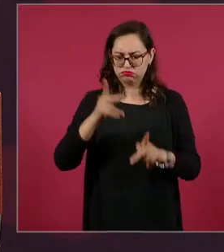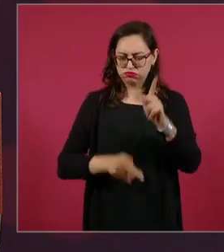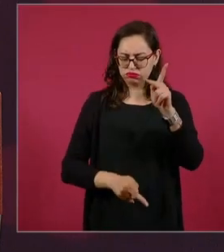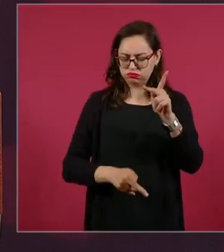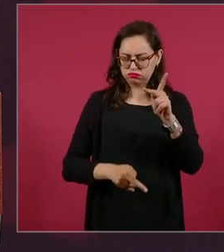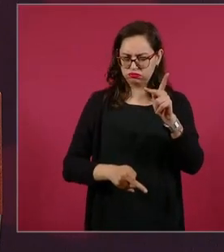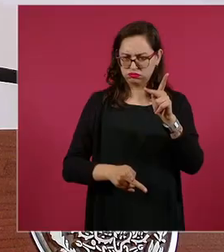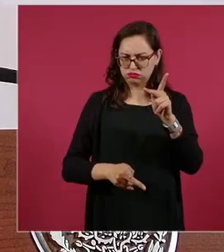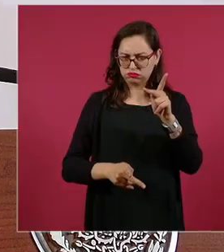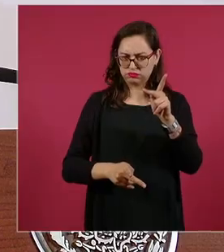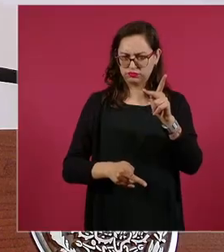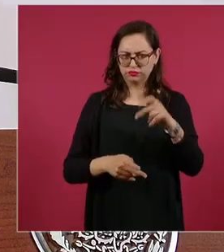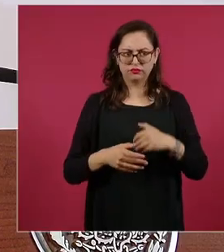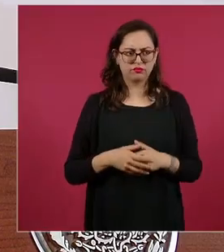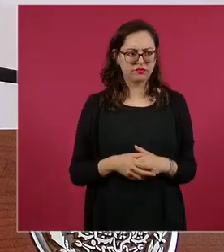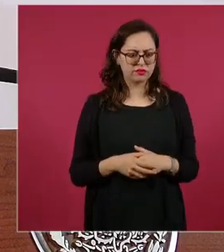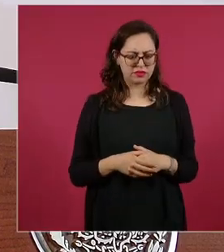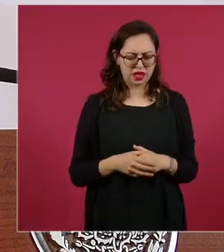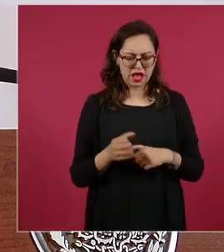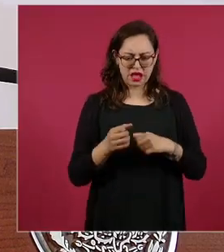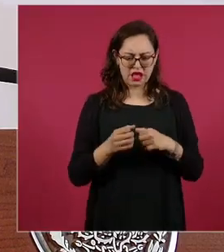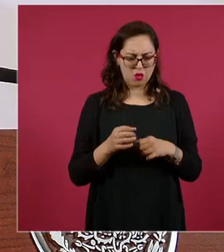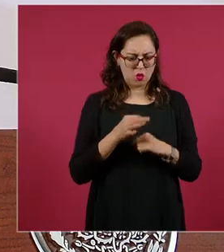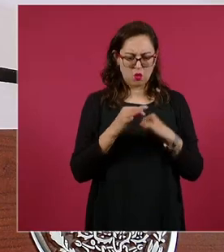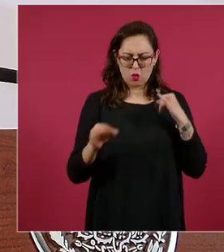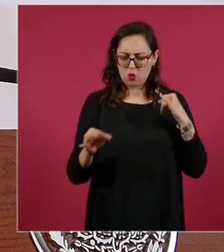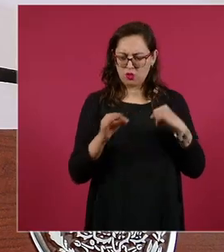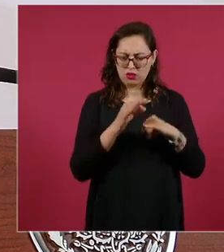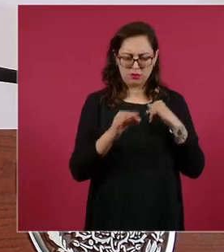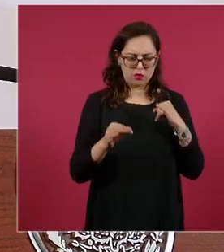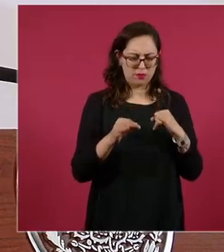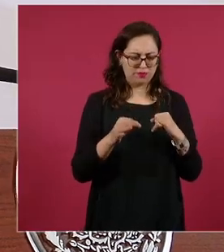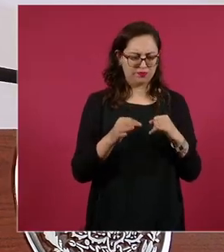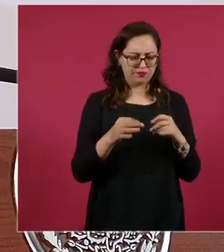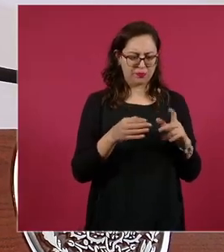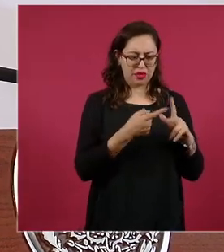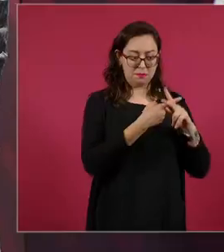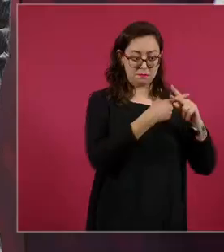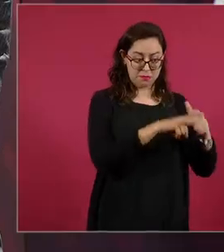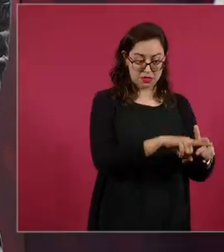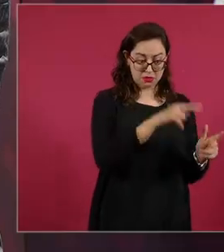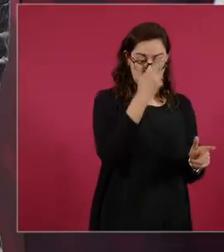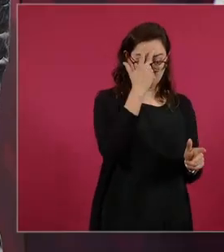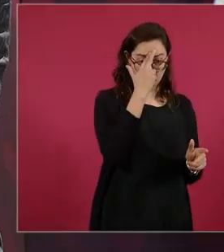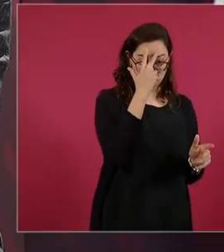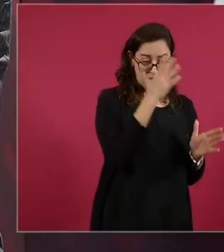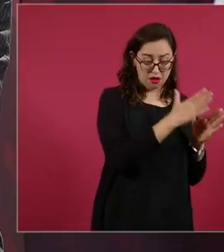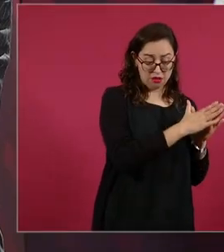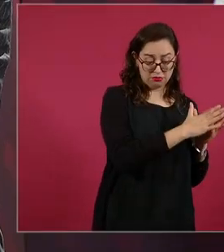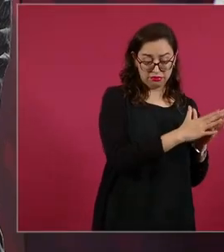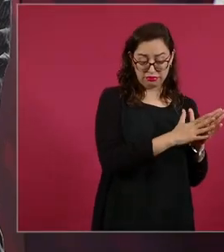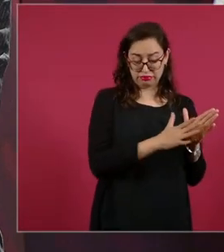y creo que quedó como en 1900 en aquel entonces 1901